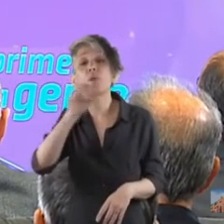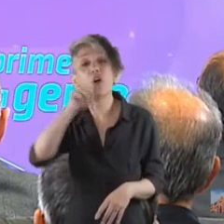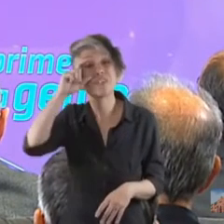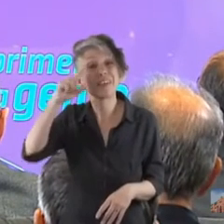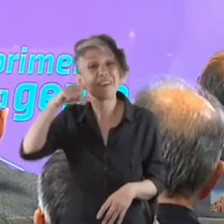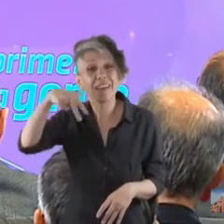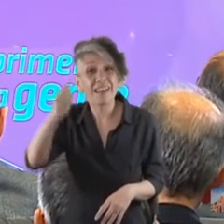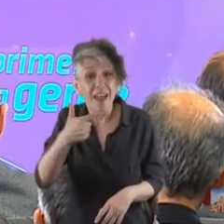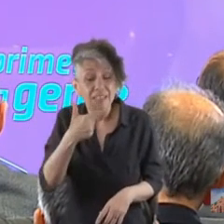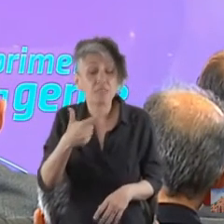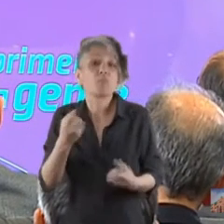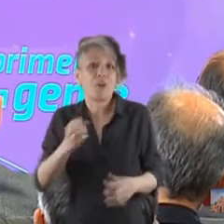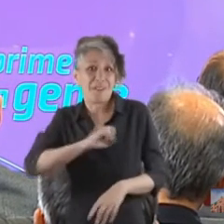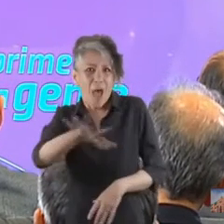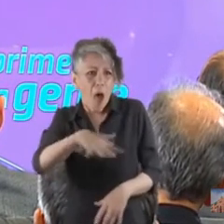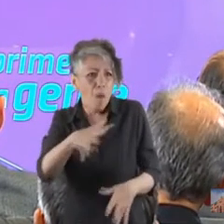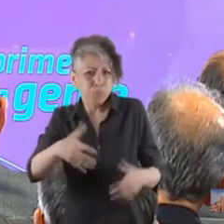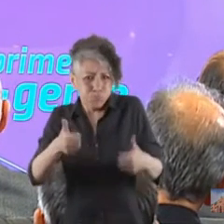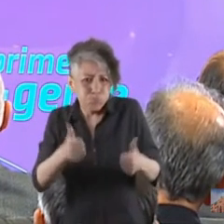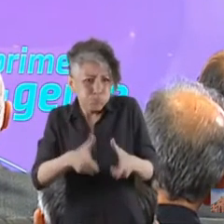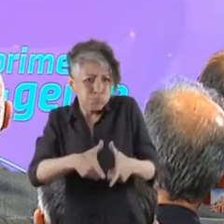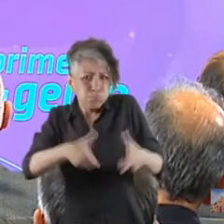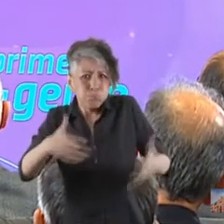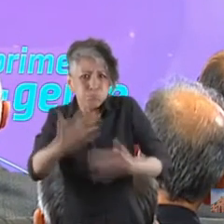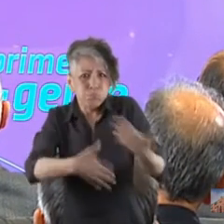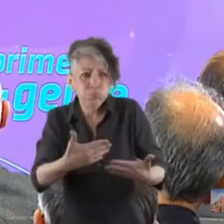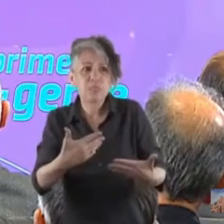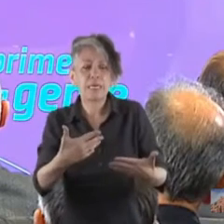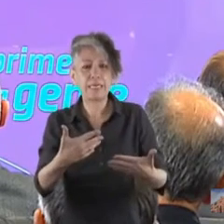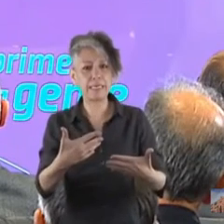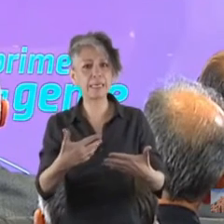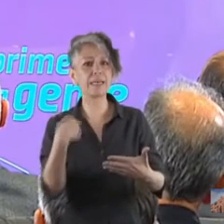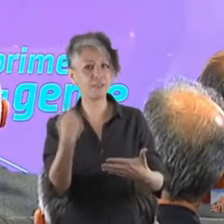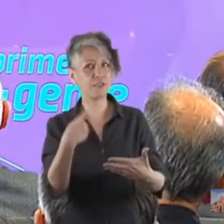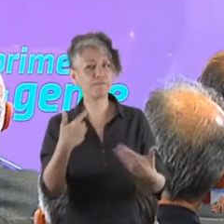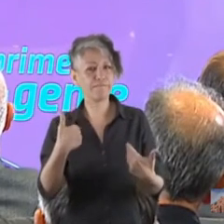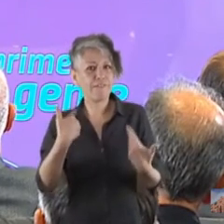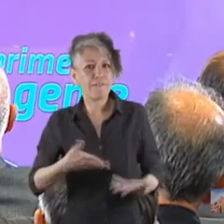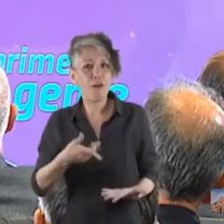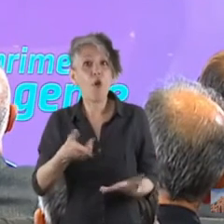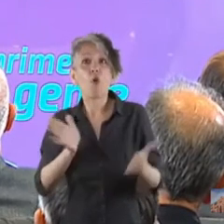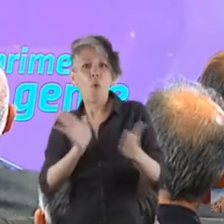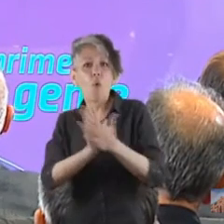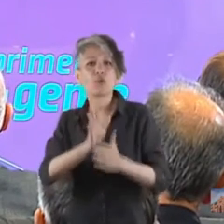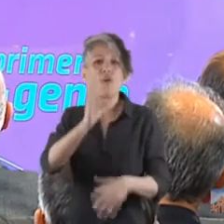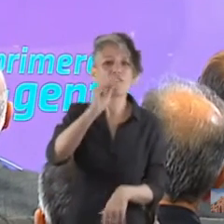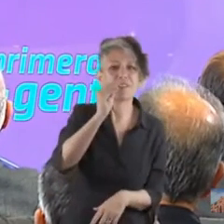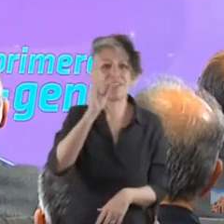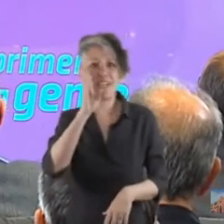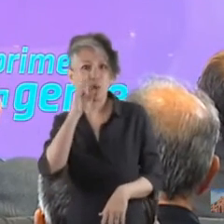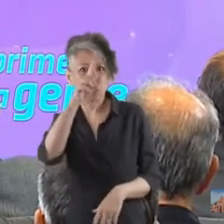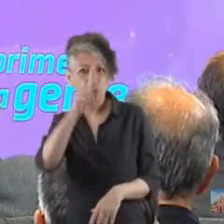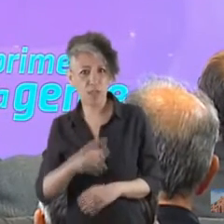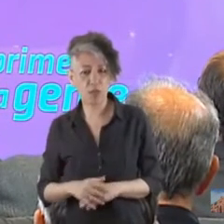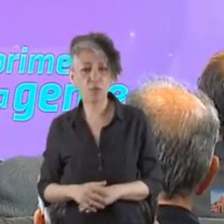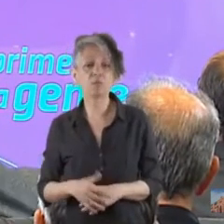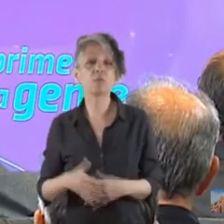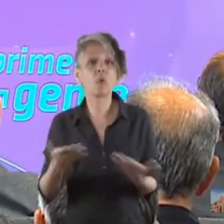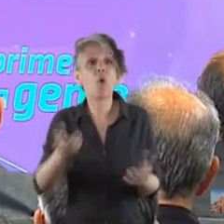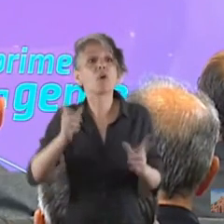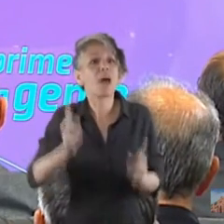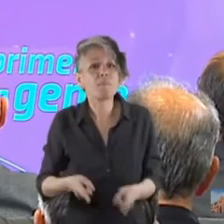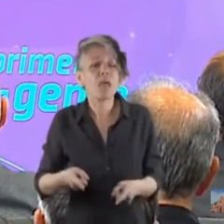de nuestro campo nos pone como un gran jugador mundial junto a brasil eeuu o de la industria del